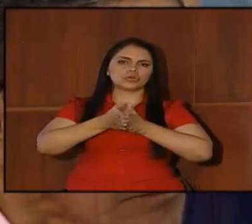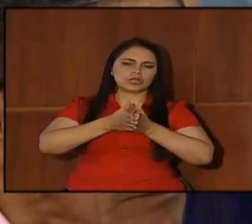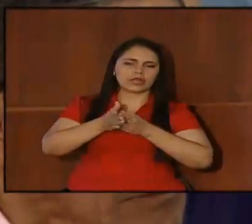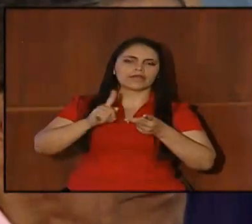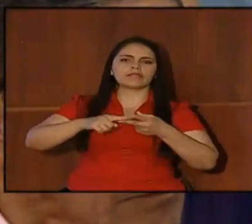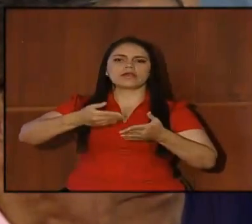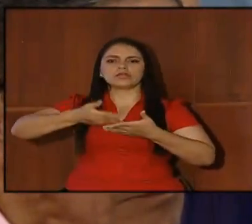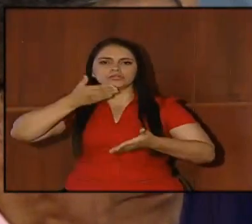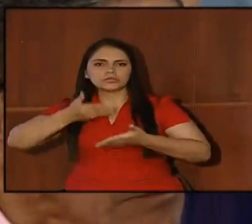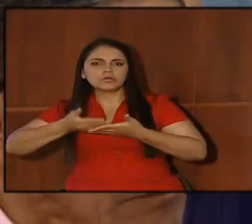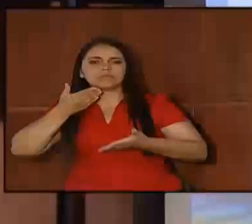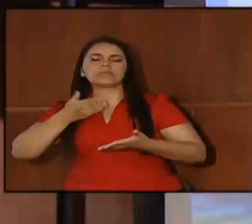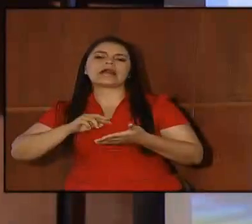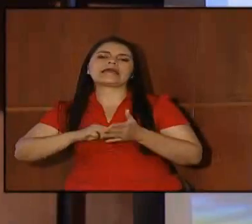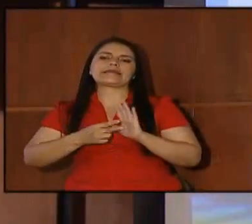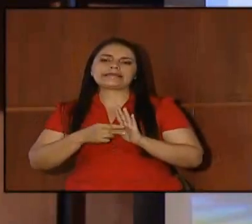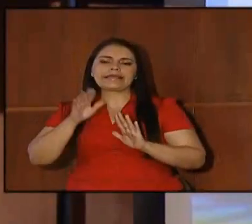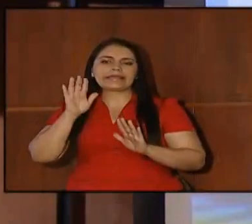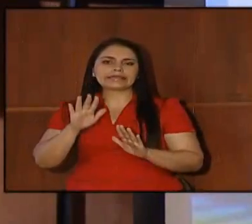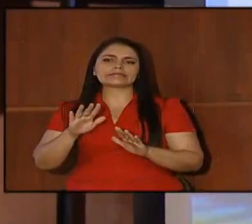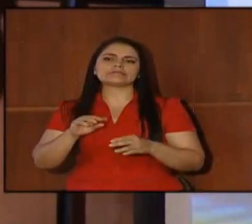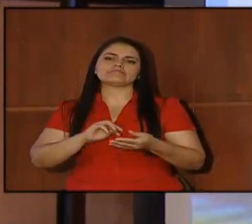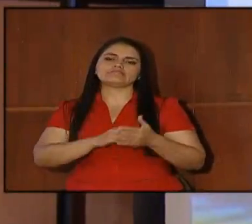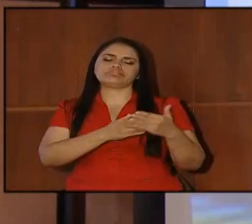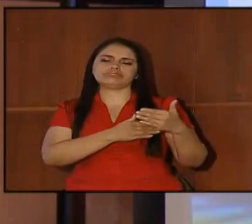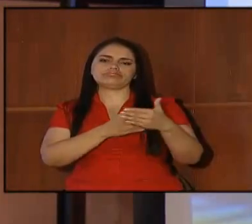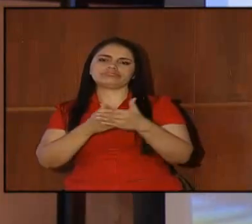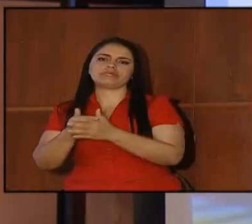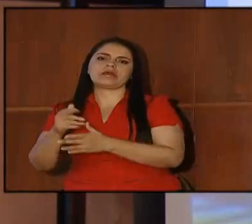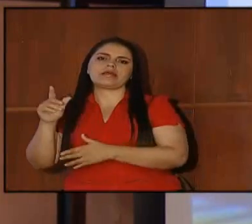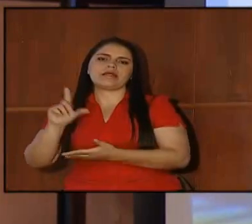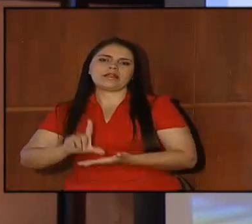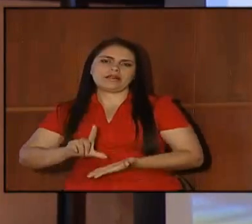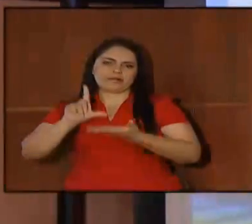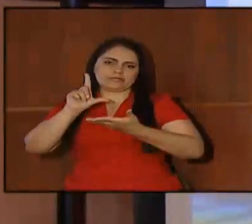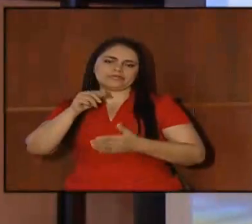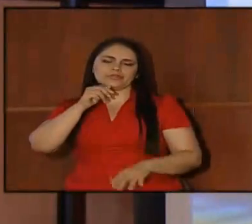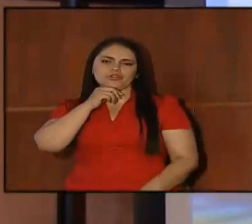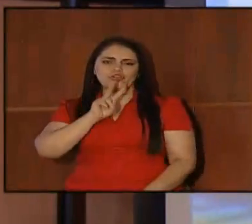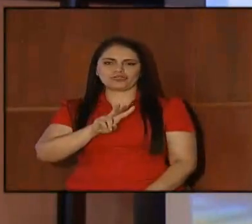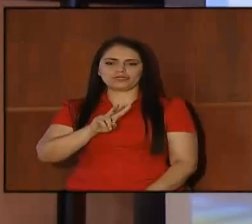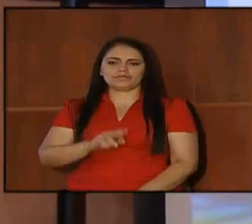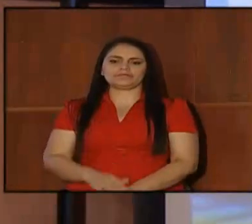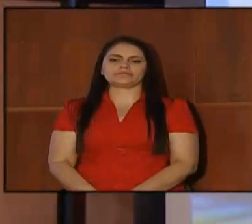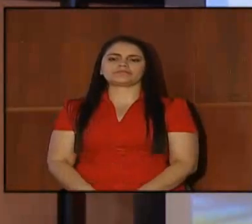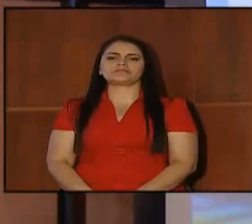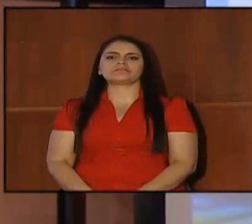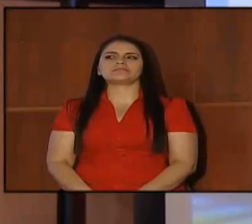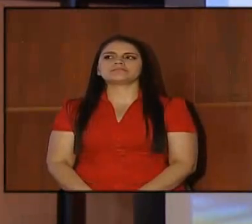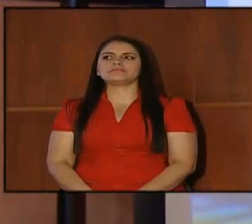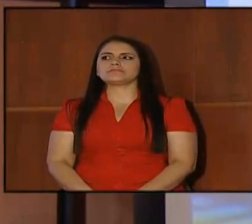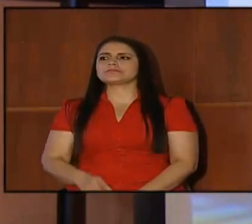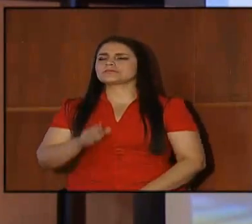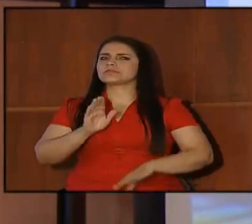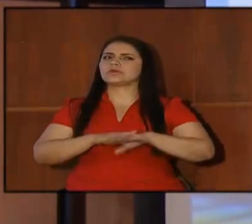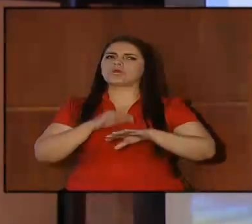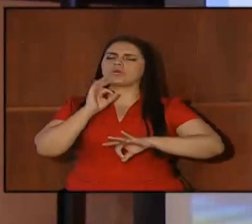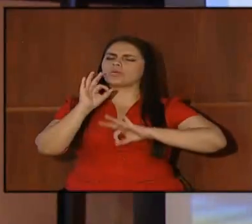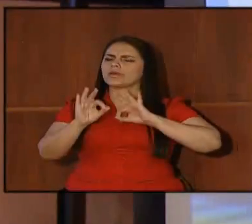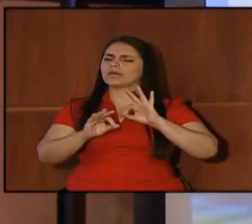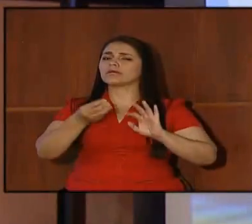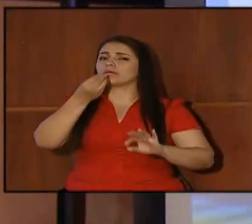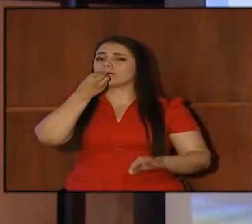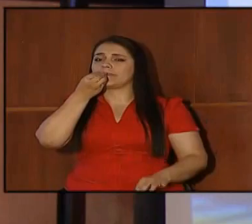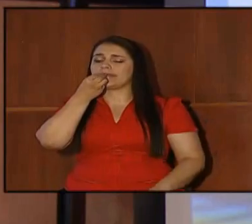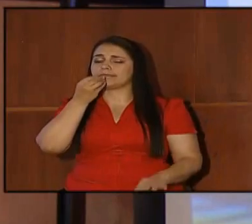sopa, todo lo que uno toma durante el día debe sumar para la cantidad de líquidos del paciente. Y procurar dar líquidos y alimentos de calidad.